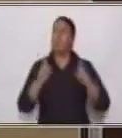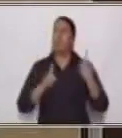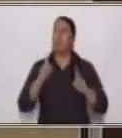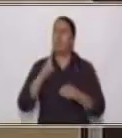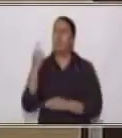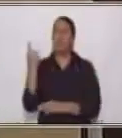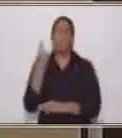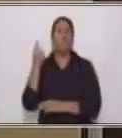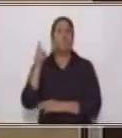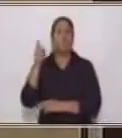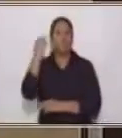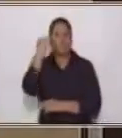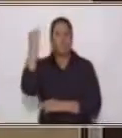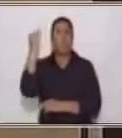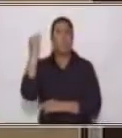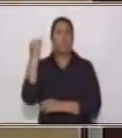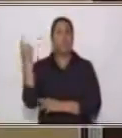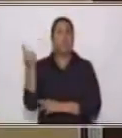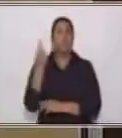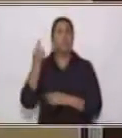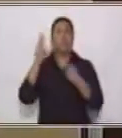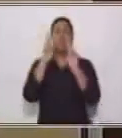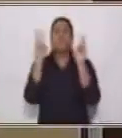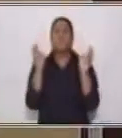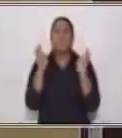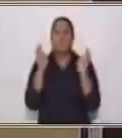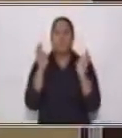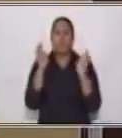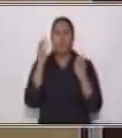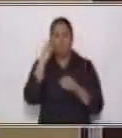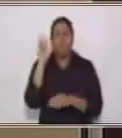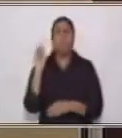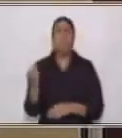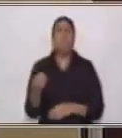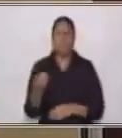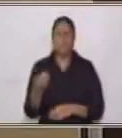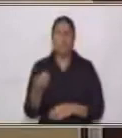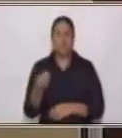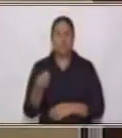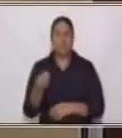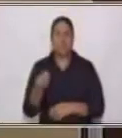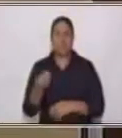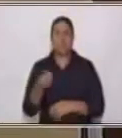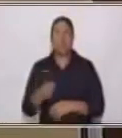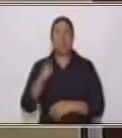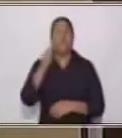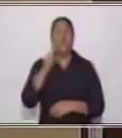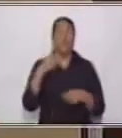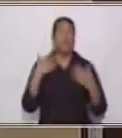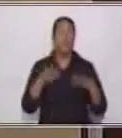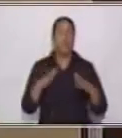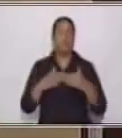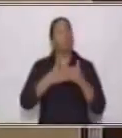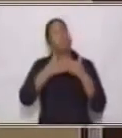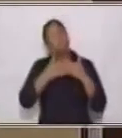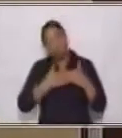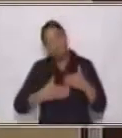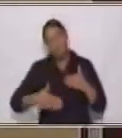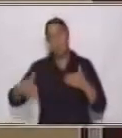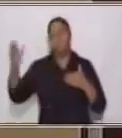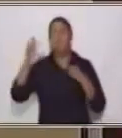ideas? ¿Por qué el autor las buscó como principales de su trabajo? A partir de ahí ya podemos establecer la